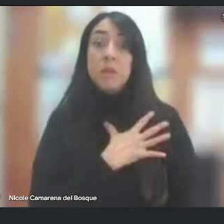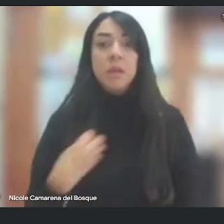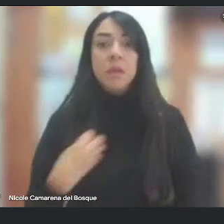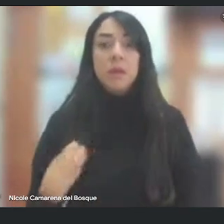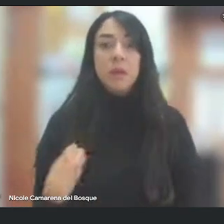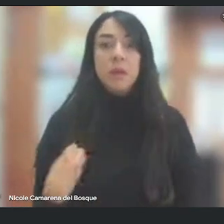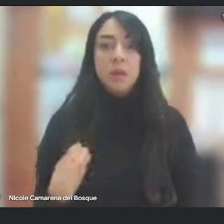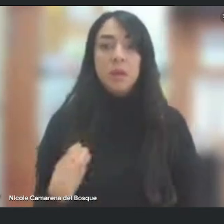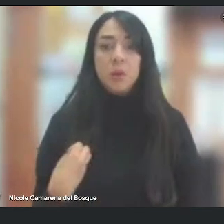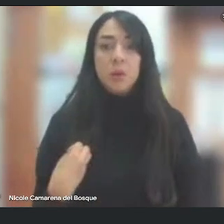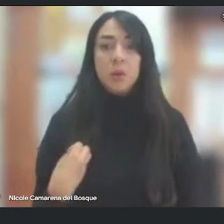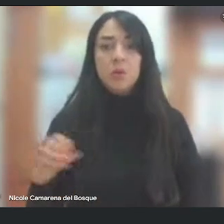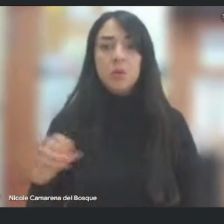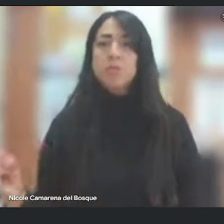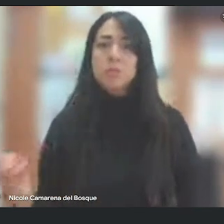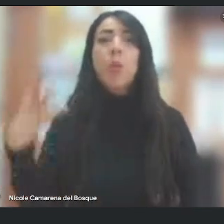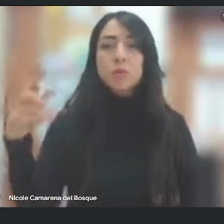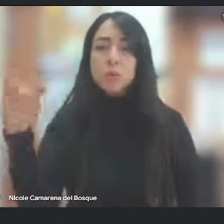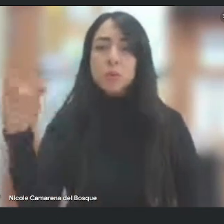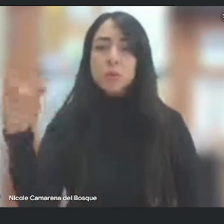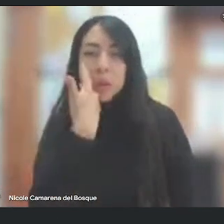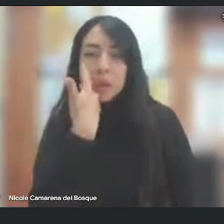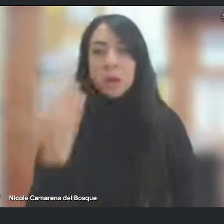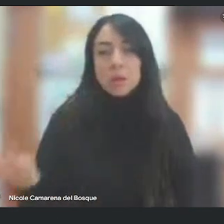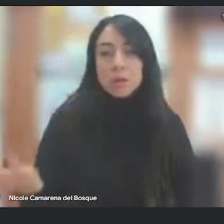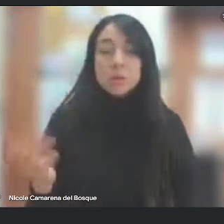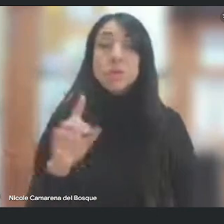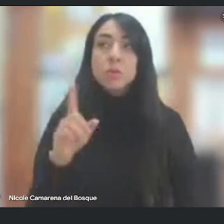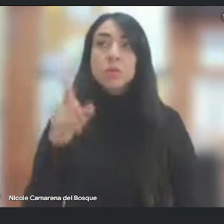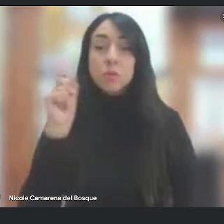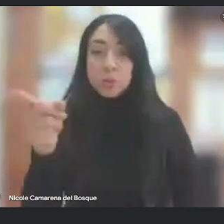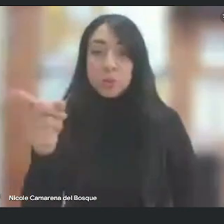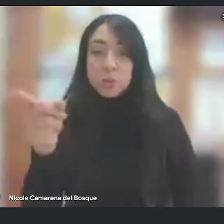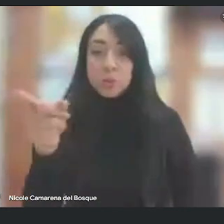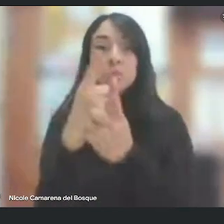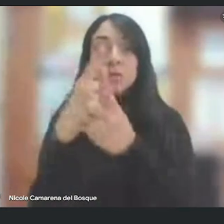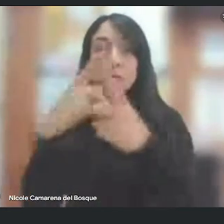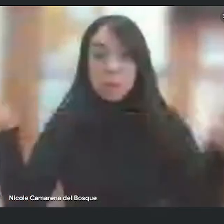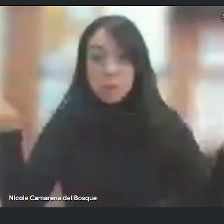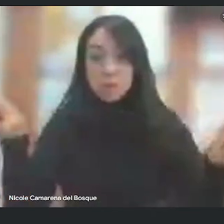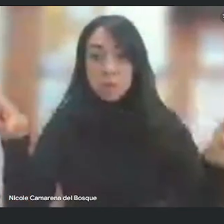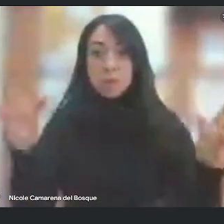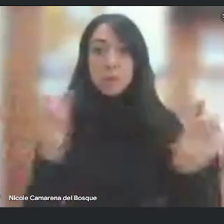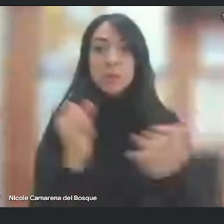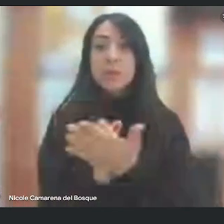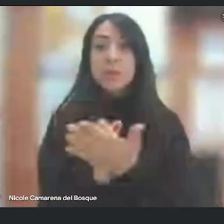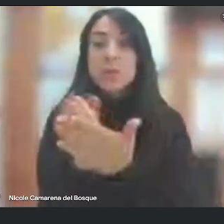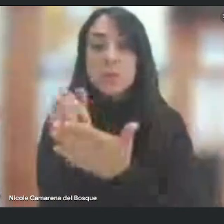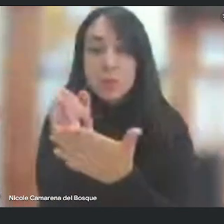y otro, así como decidir con quién relacionarse para ello. Y es bien importante